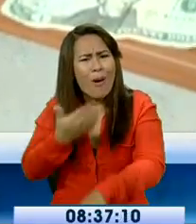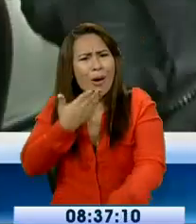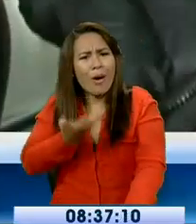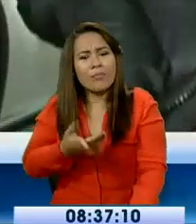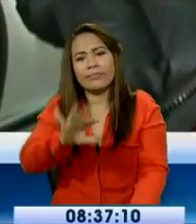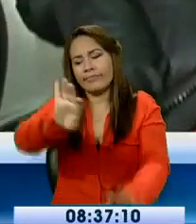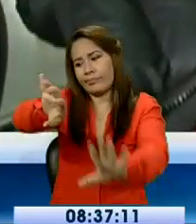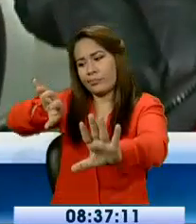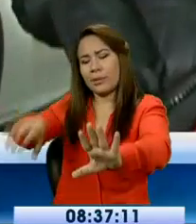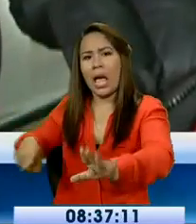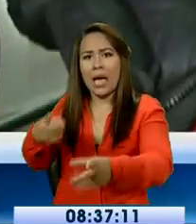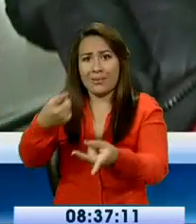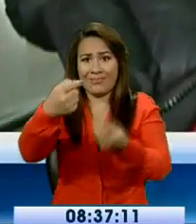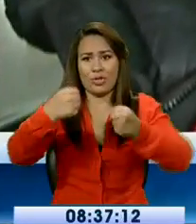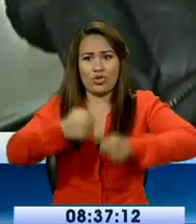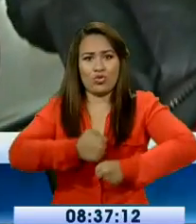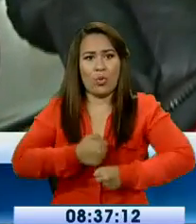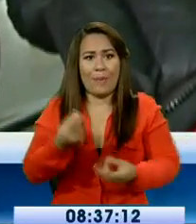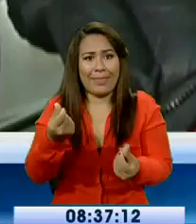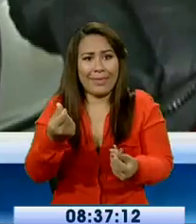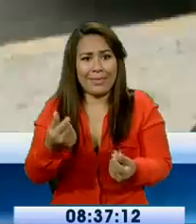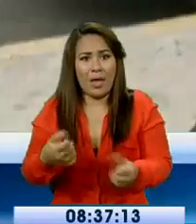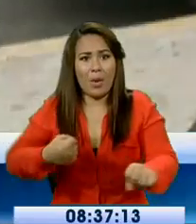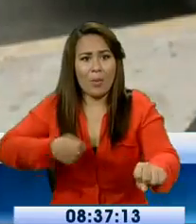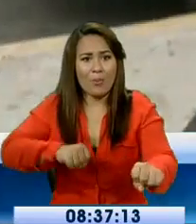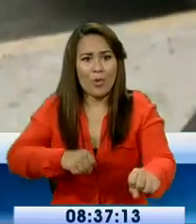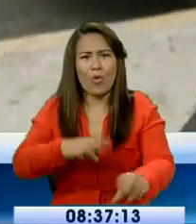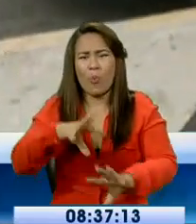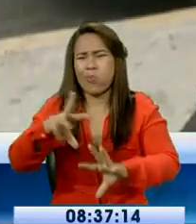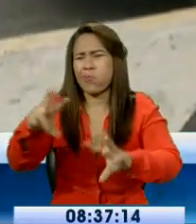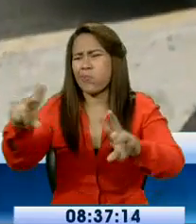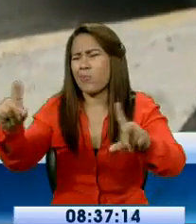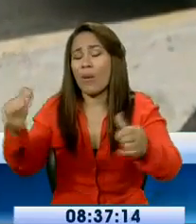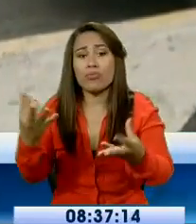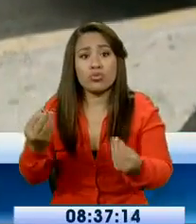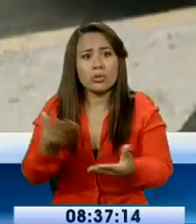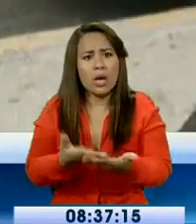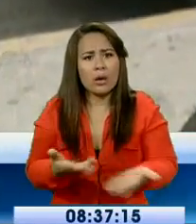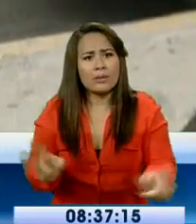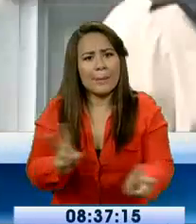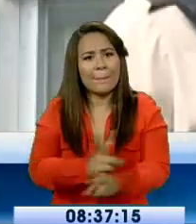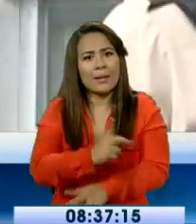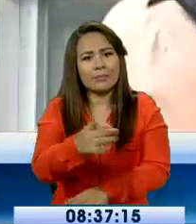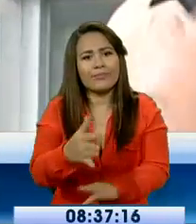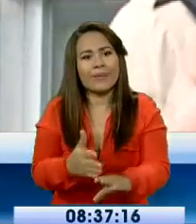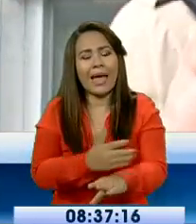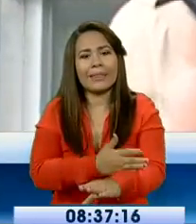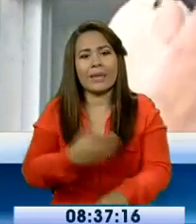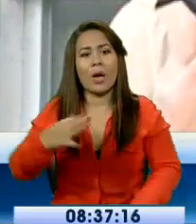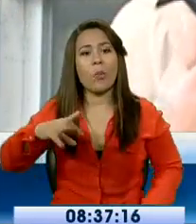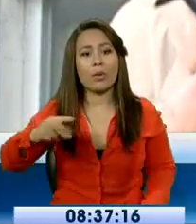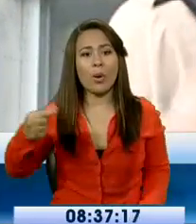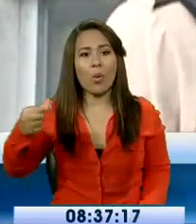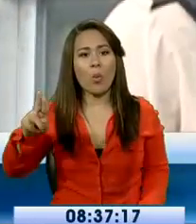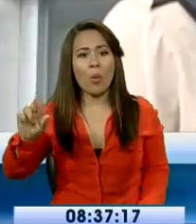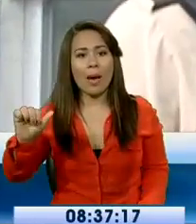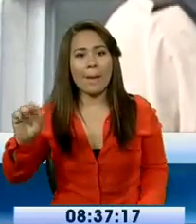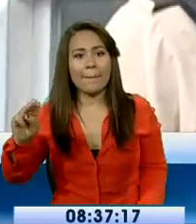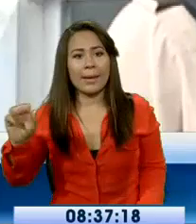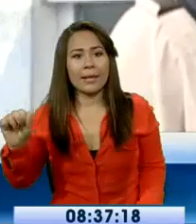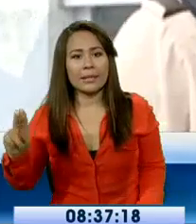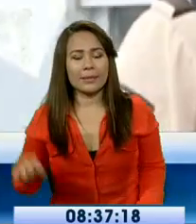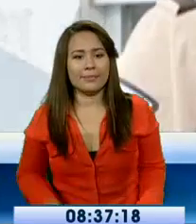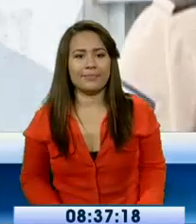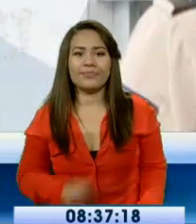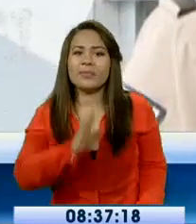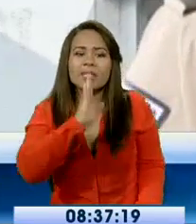vestir, dinero en efectivo, además de la motocicleta que se sustrajeron por Huamaní. Amedrentando a cada víctima,